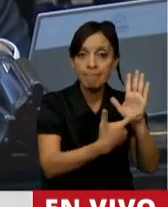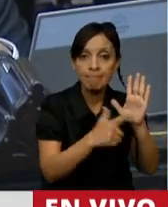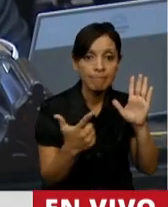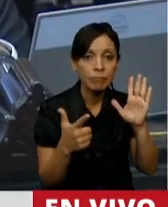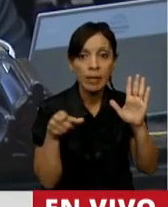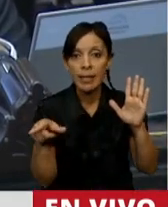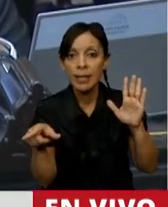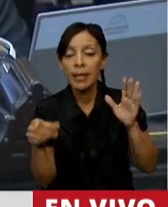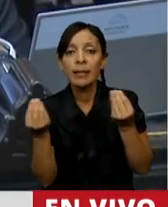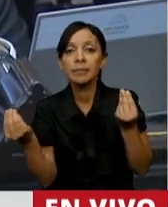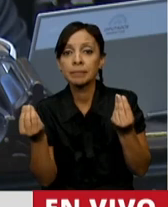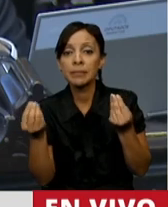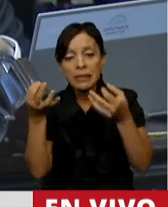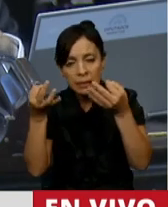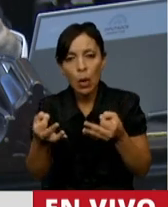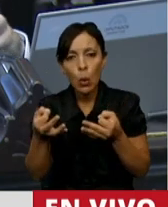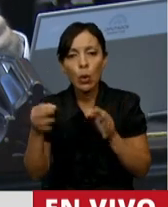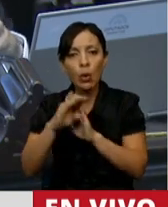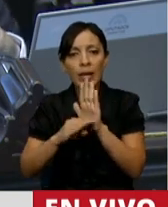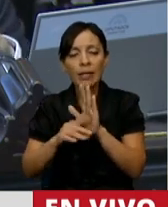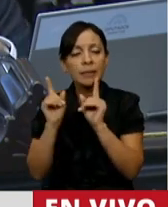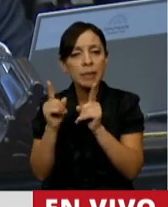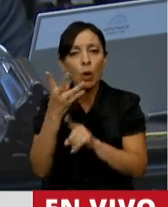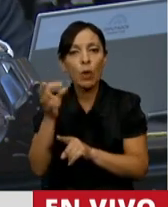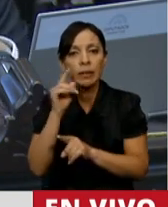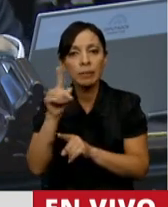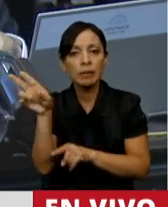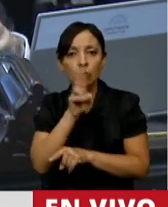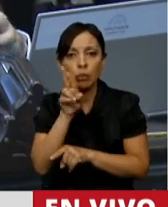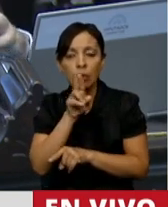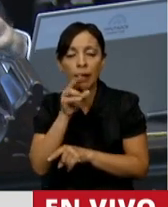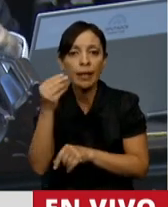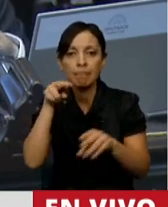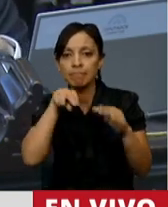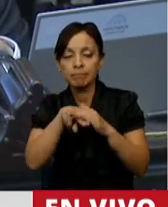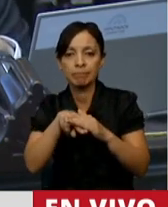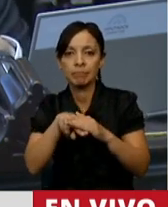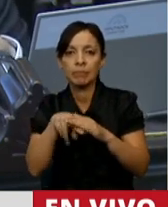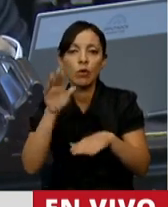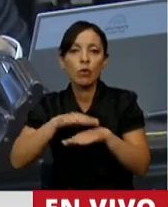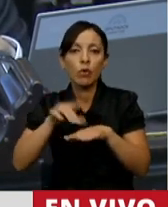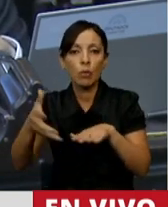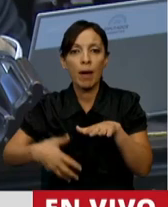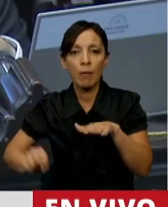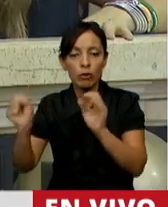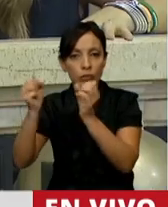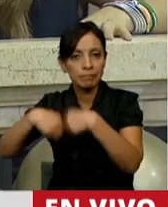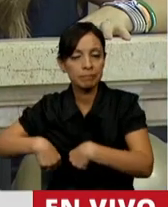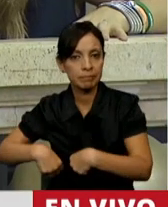termine en esa triste lista de 40.000 mujeres que terminan hospitalizadas por abortos clandestinos e